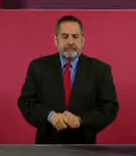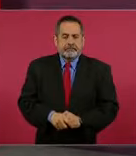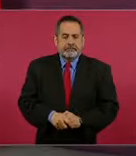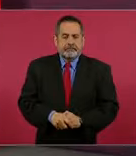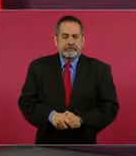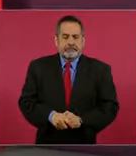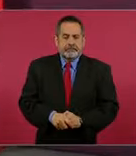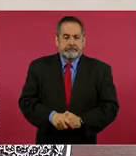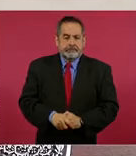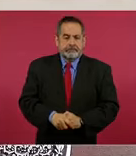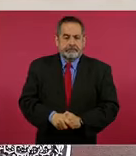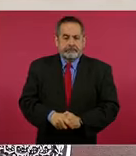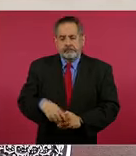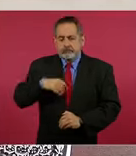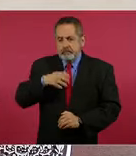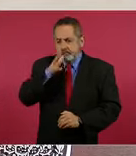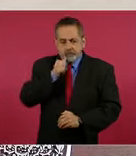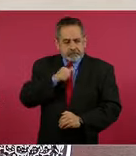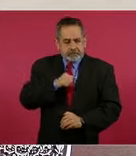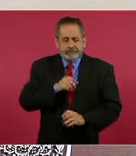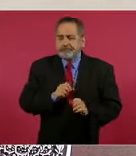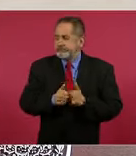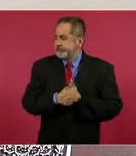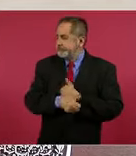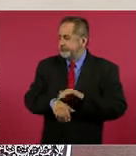No puede uno ser encubridor.